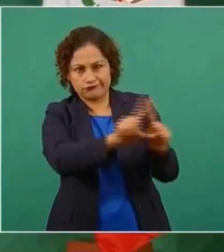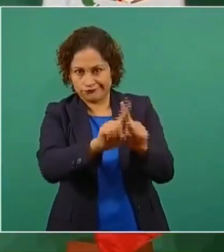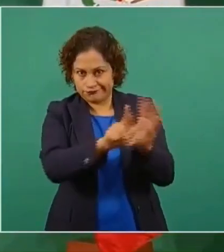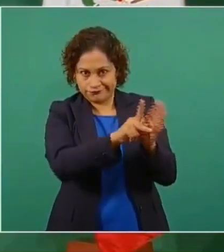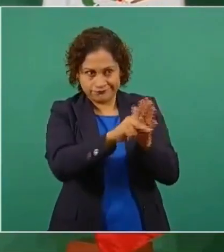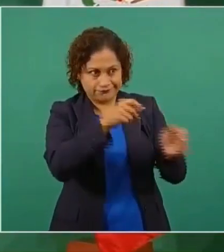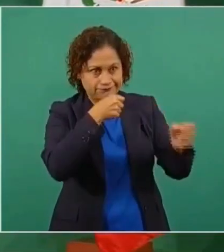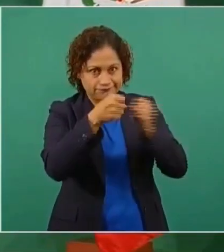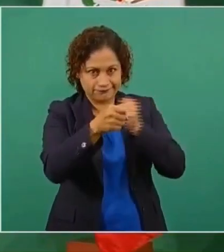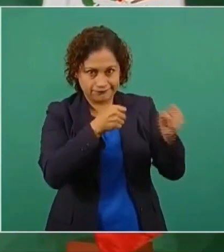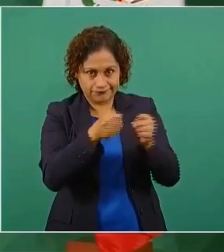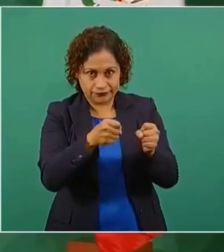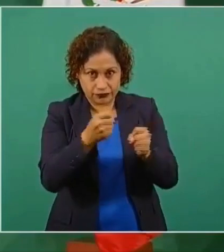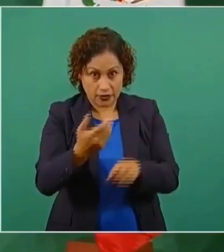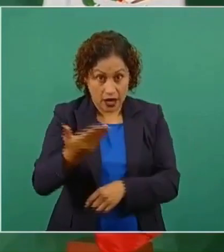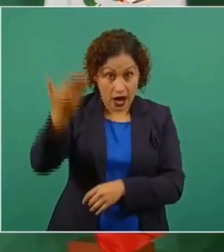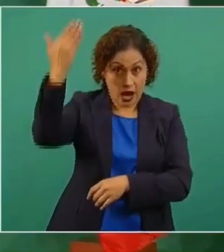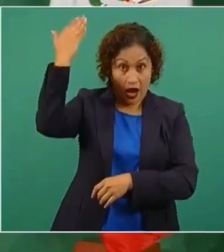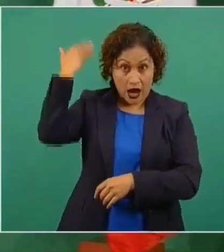hablaron de este